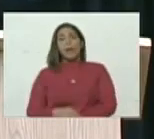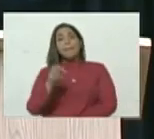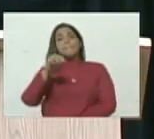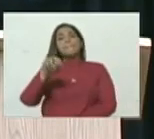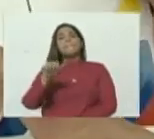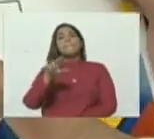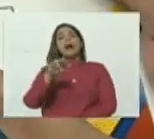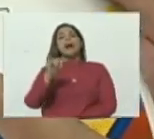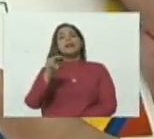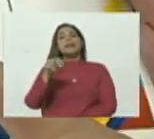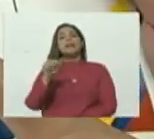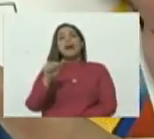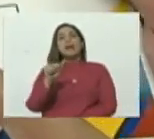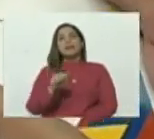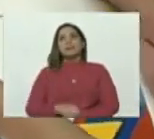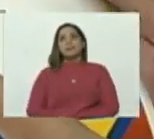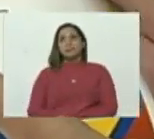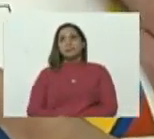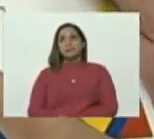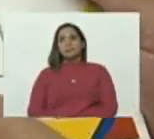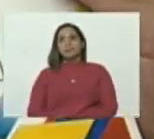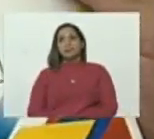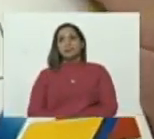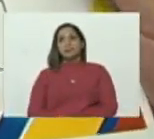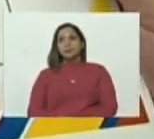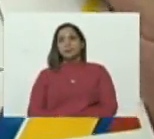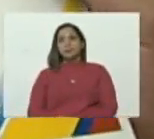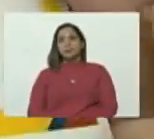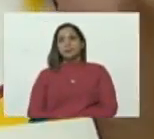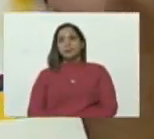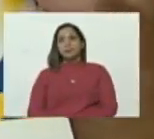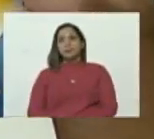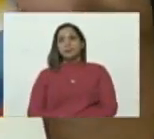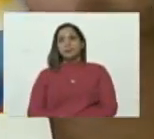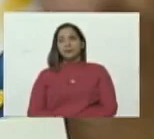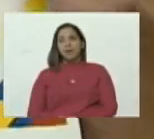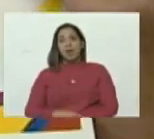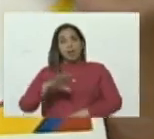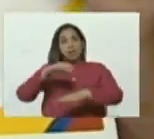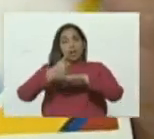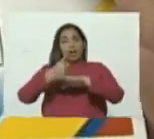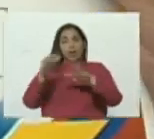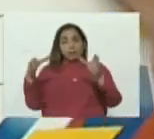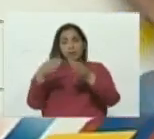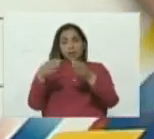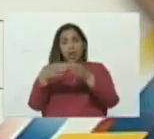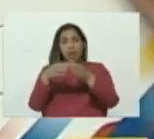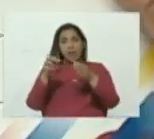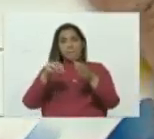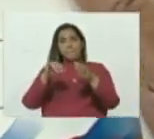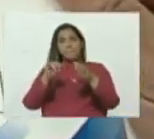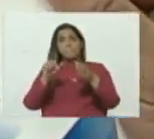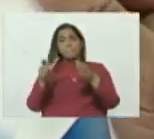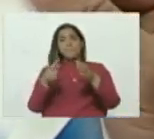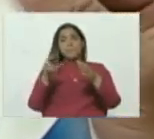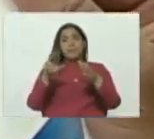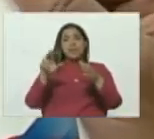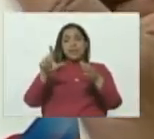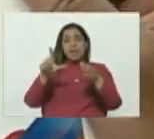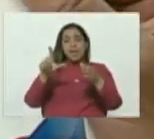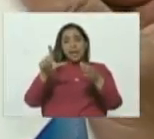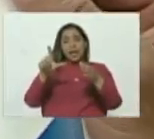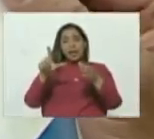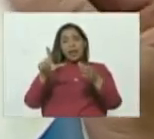él no se puso el alias Marino, él se puso como alias Marina. General de Brigada Miguel Carmelo Cisco Mora, que